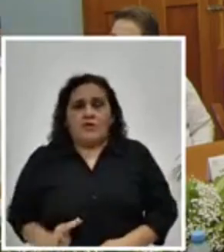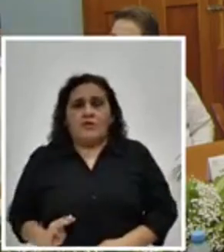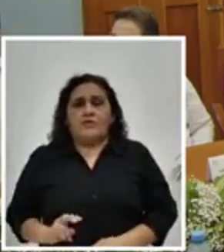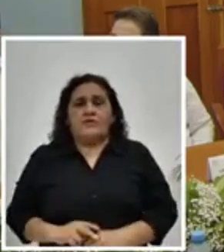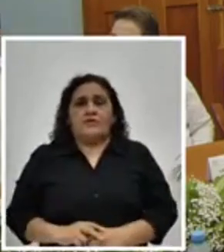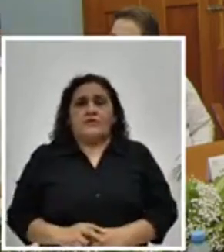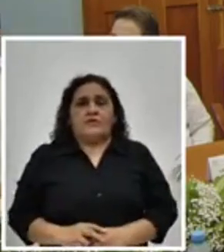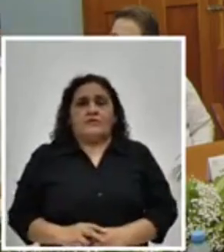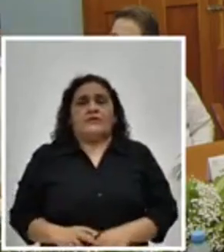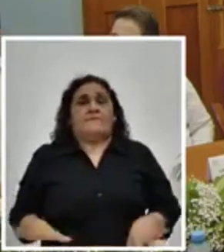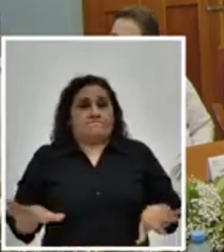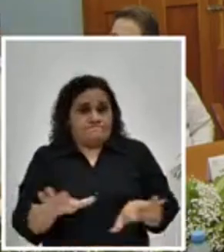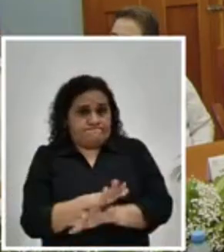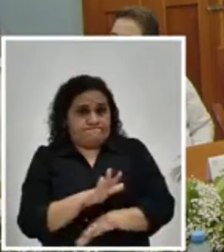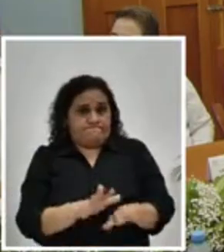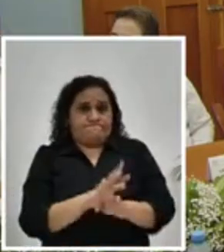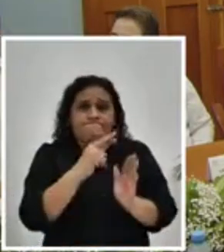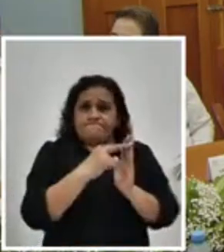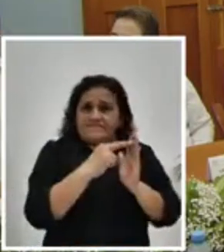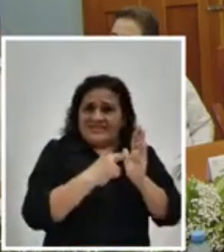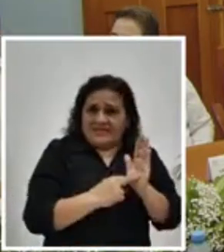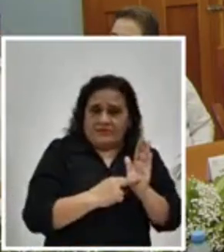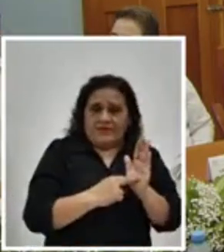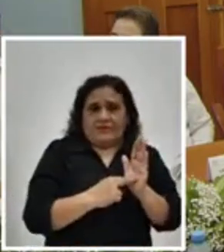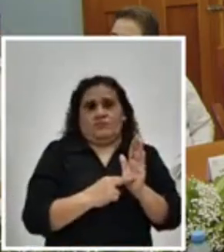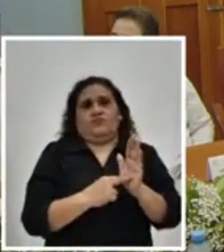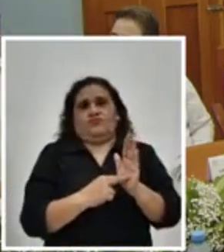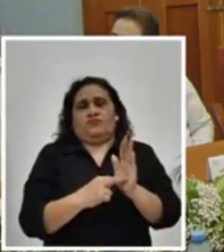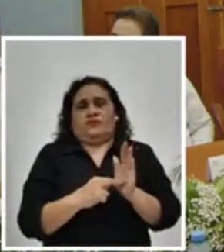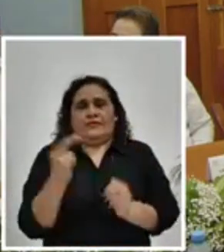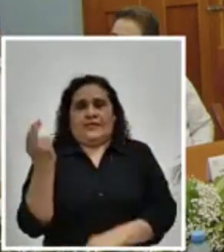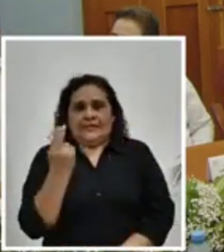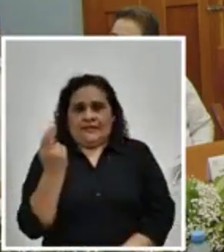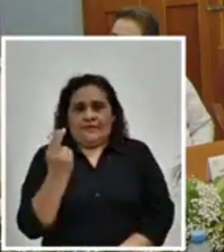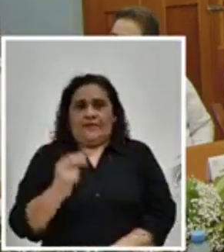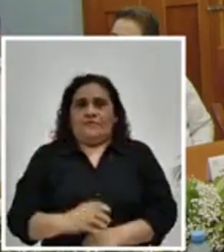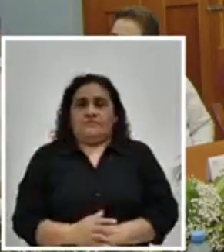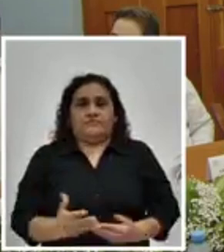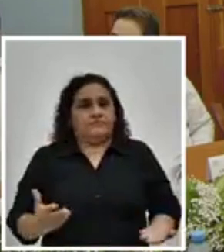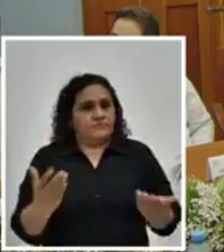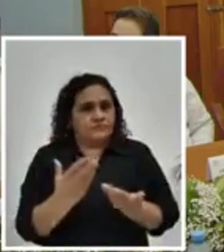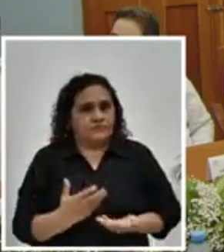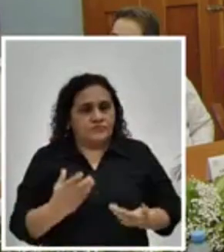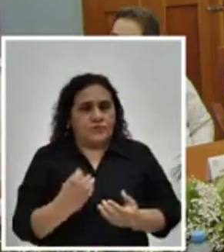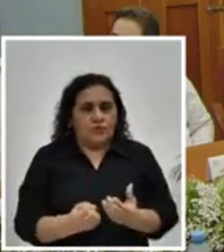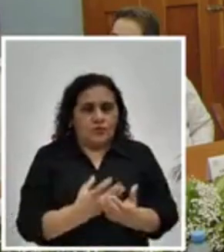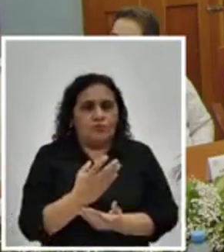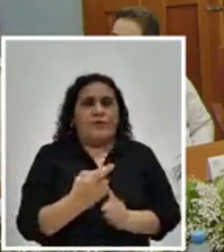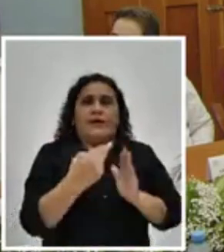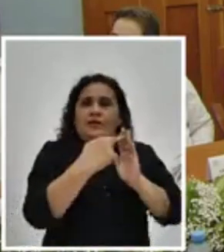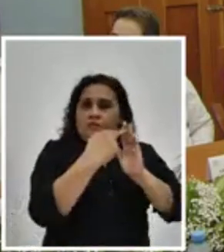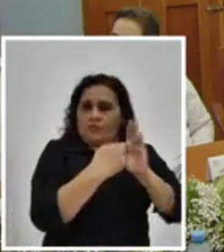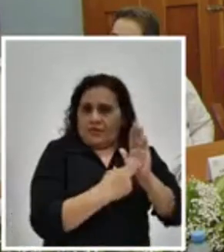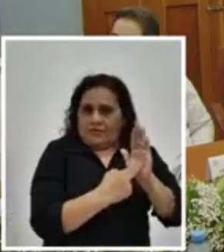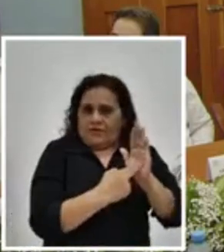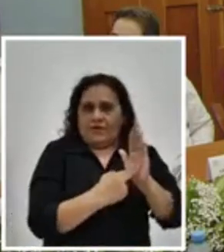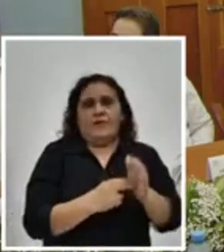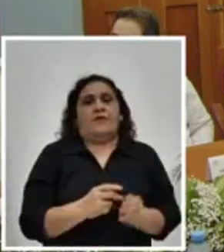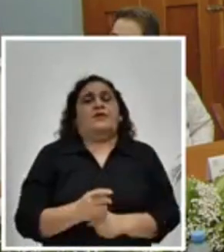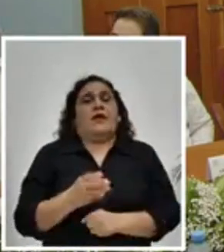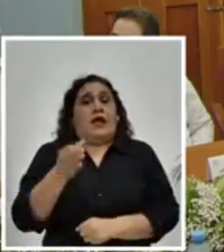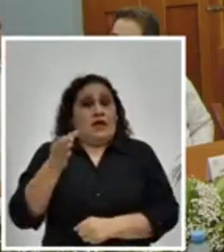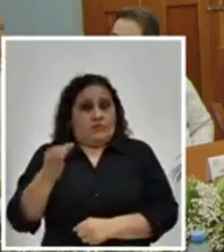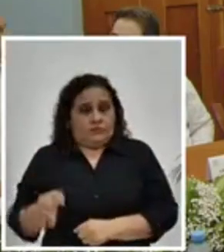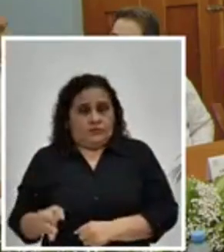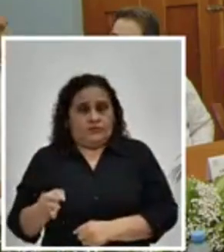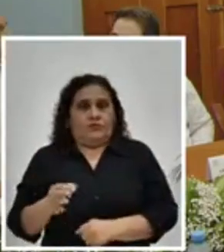reformaron reglamentos que estaban prácticamente obsoletos, se crearon nuevas normativas, se autorizó